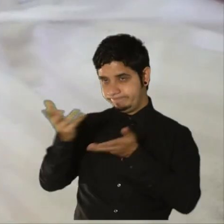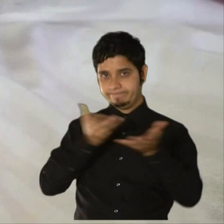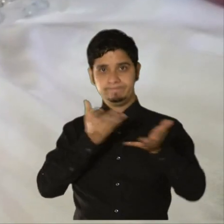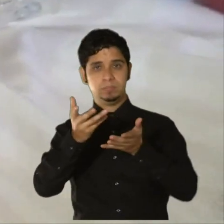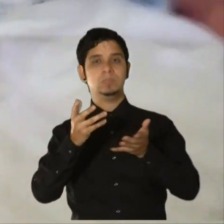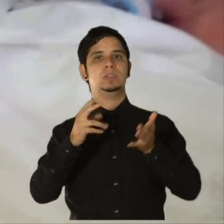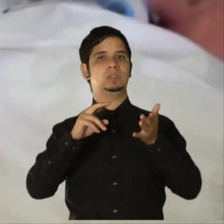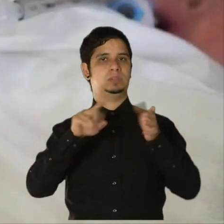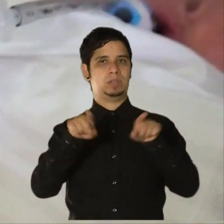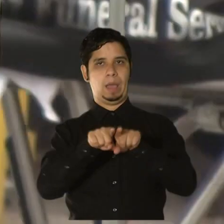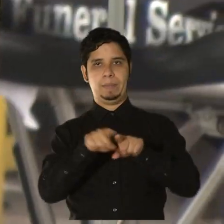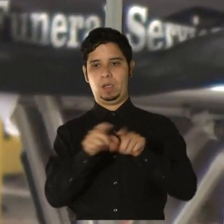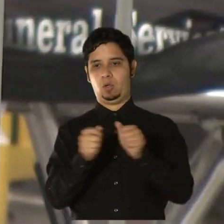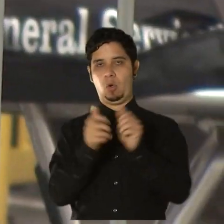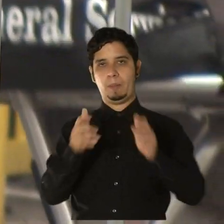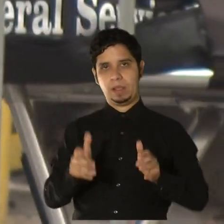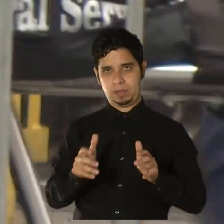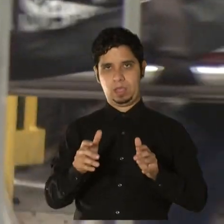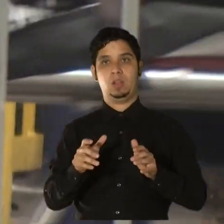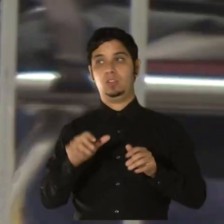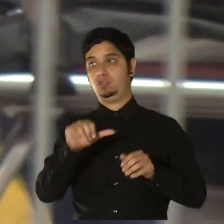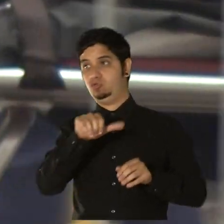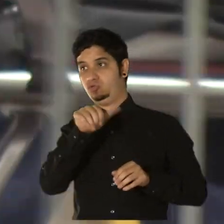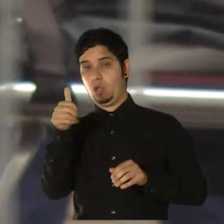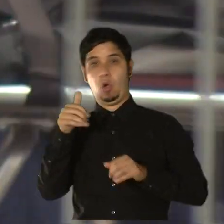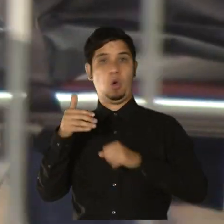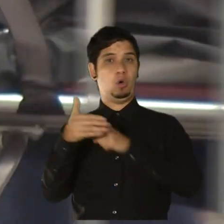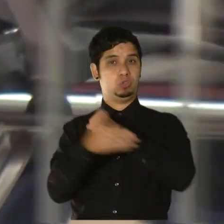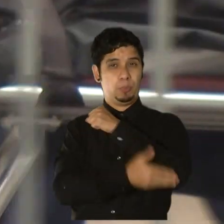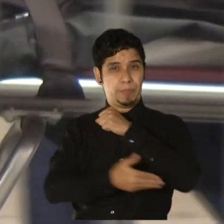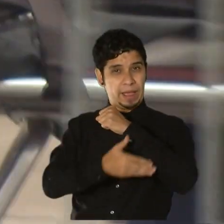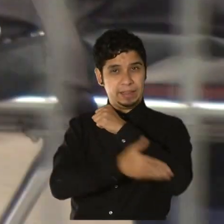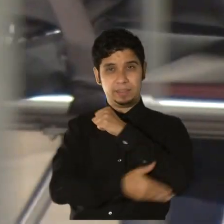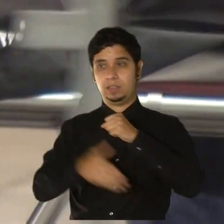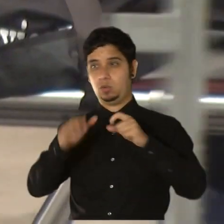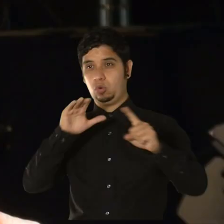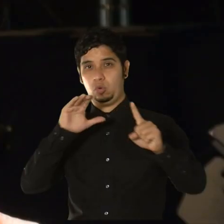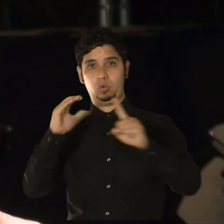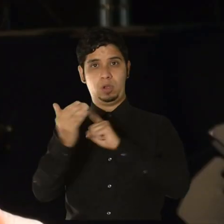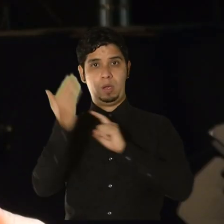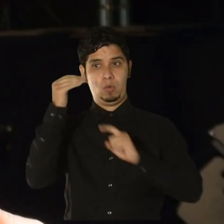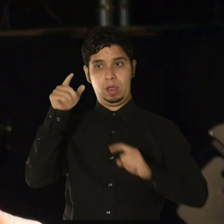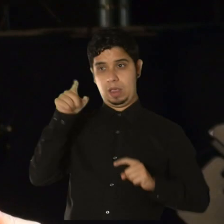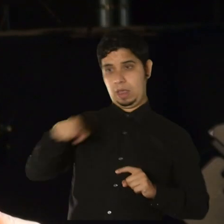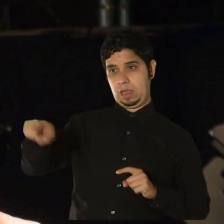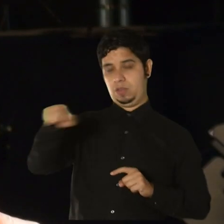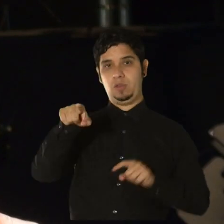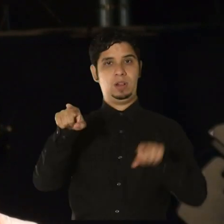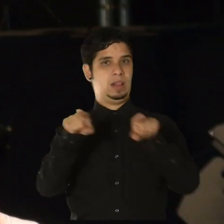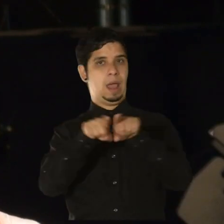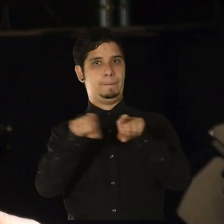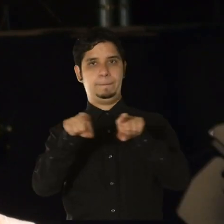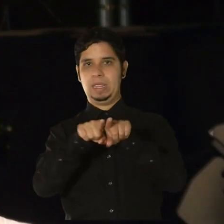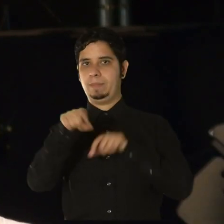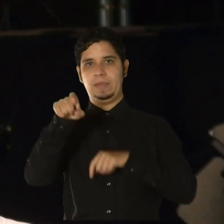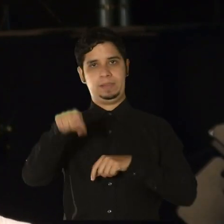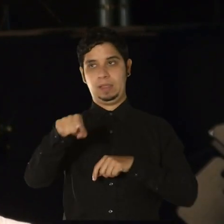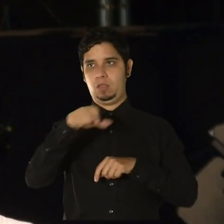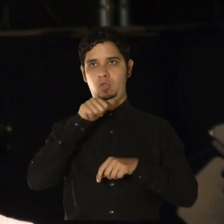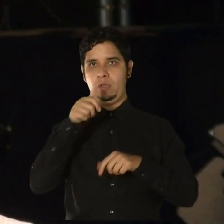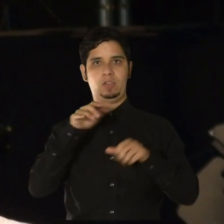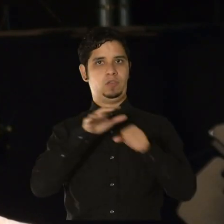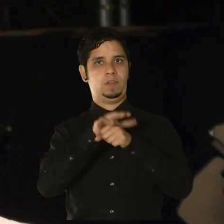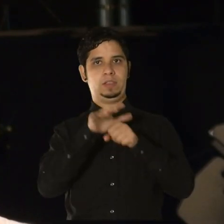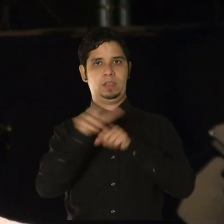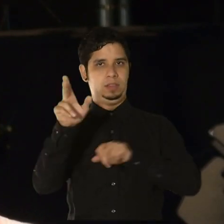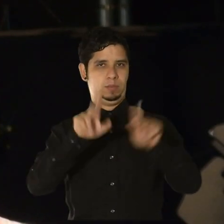muchos compañeros, colegas de otras nacionalidades y otras culturas, porque también ellos estaban en la misma necesidad de falta de personal, por eso es que